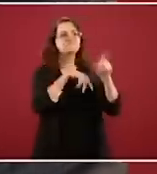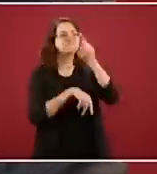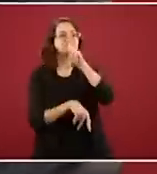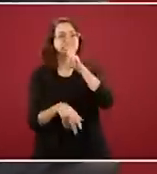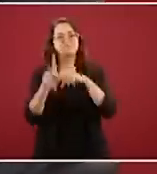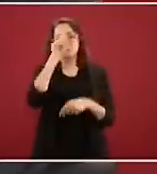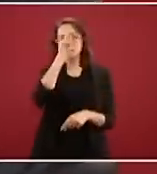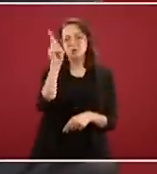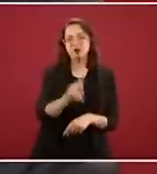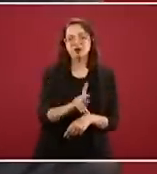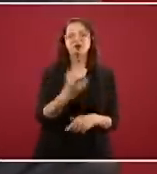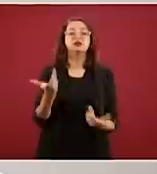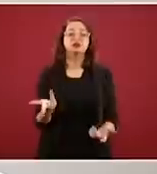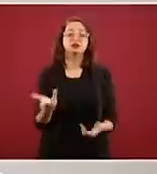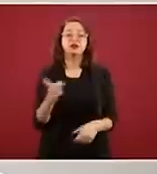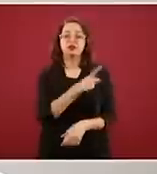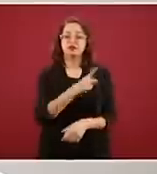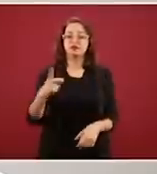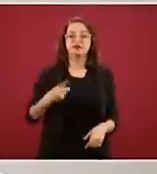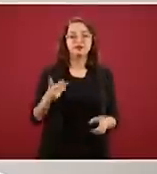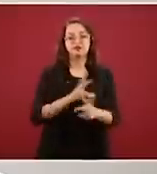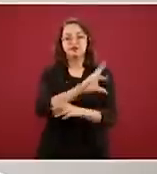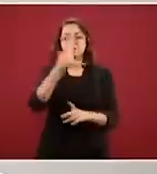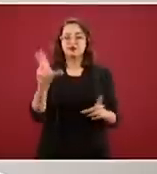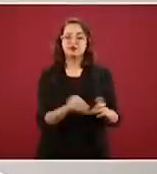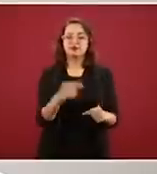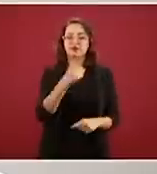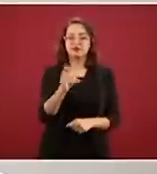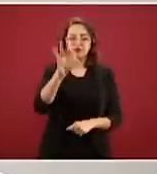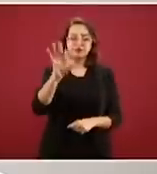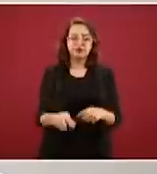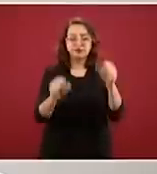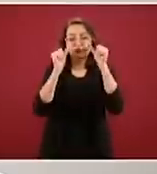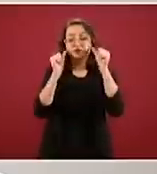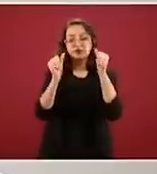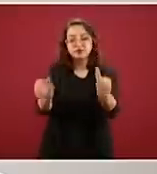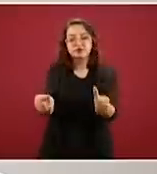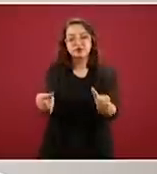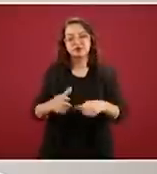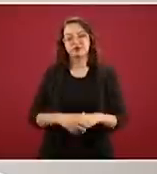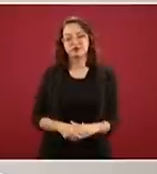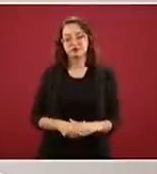y por eso debe de tener toda la atención,